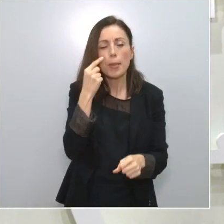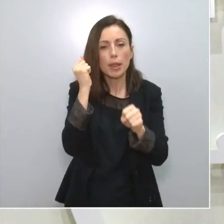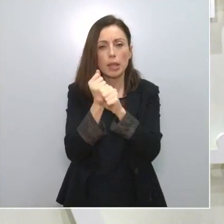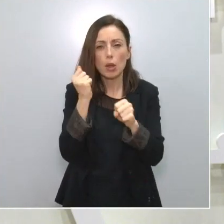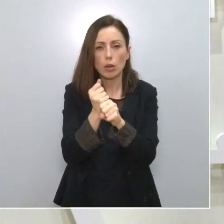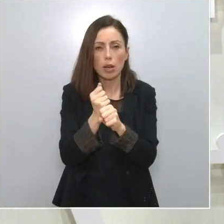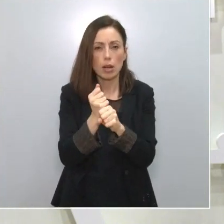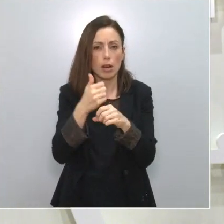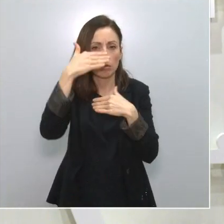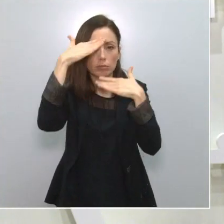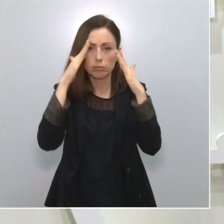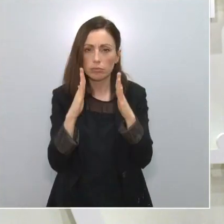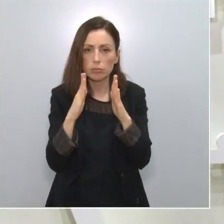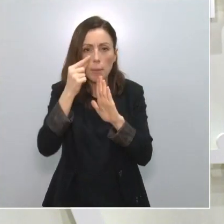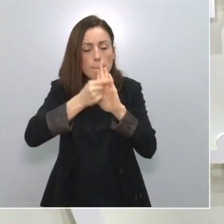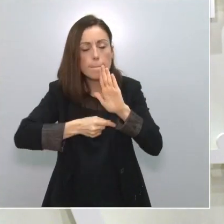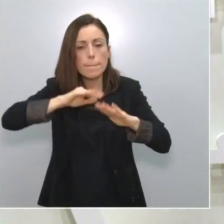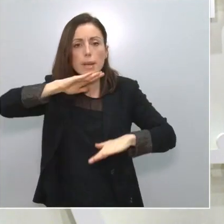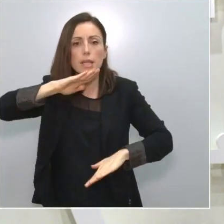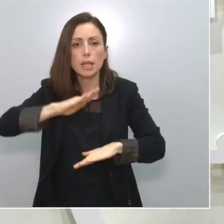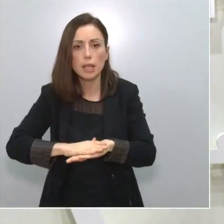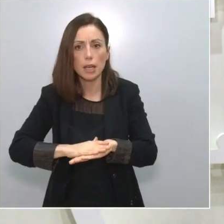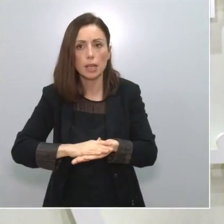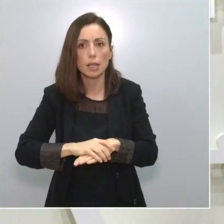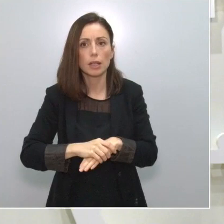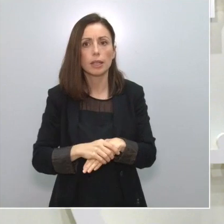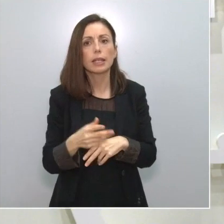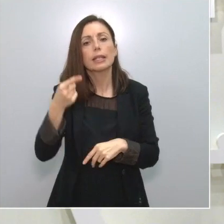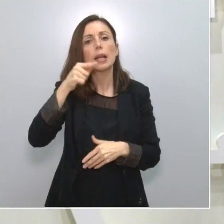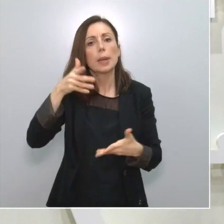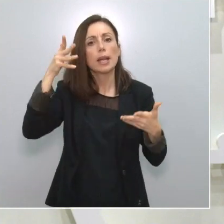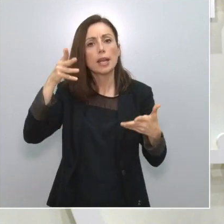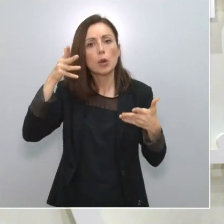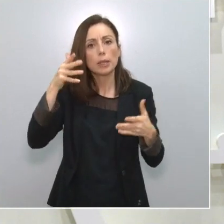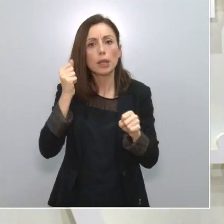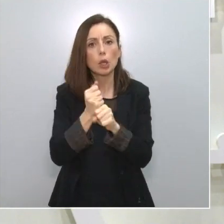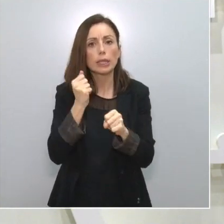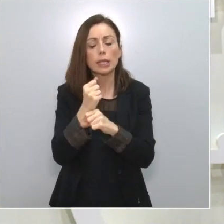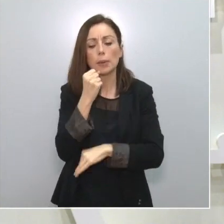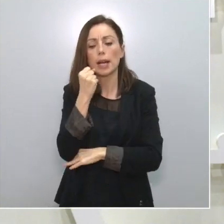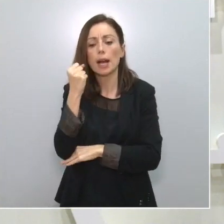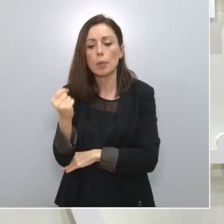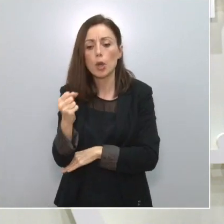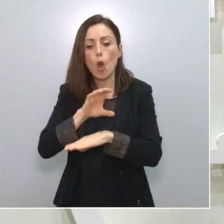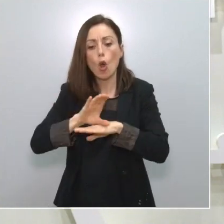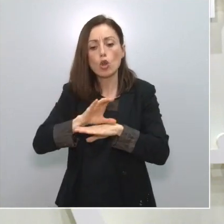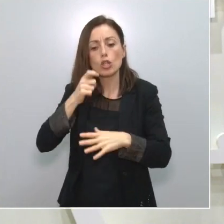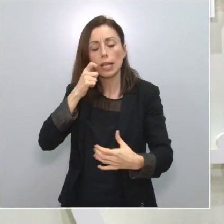que se cumplan aquellas medidas y también está reforzada por las recomendaciones y por el trabajo de la Consejería de